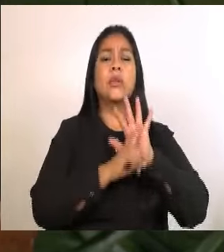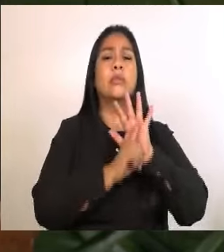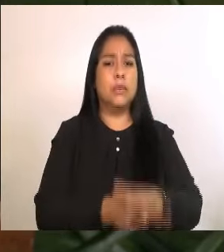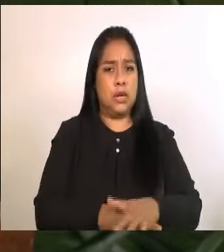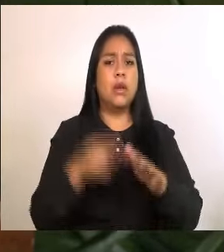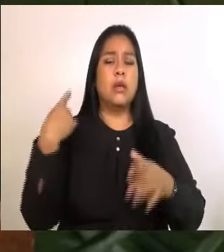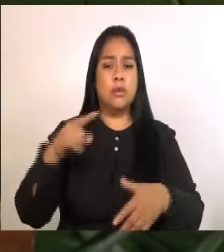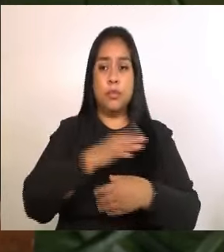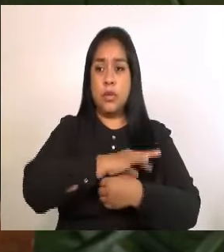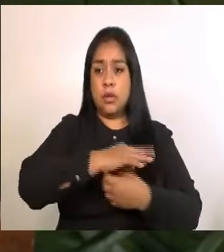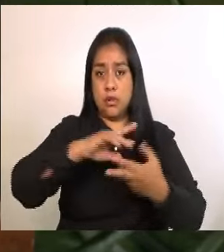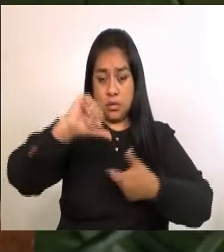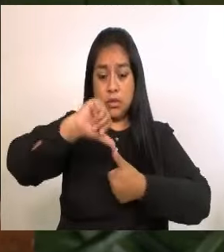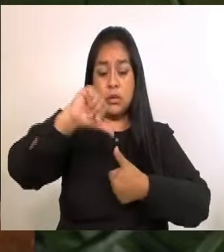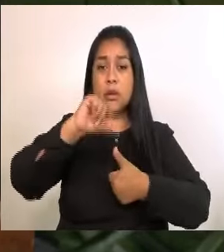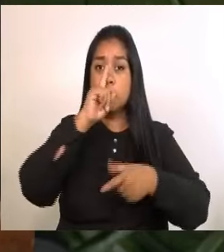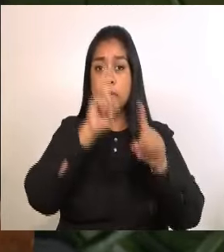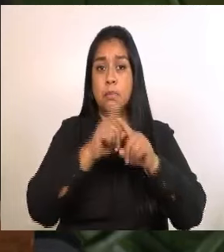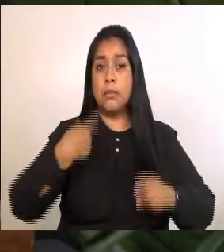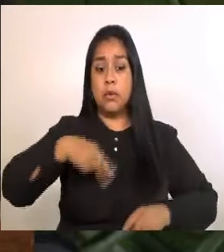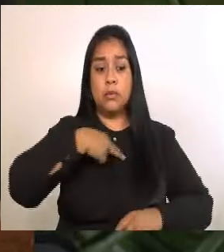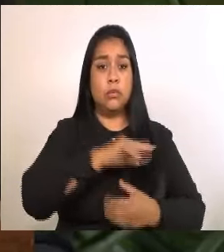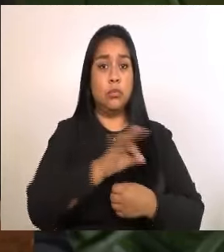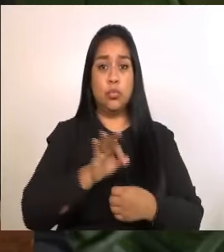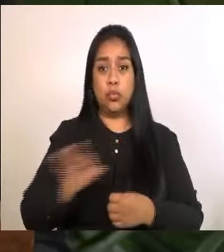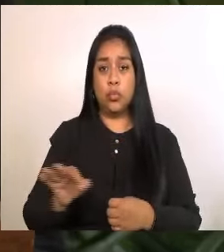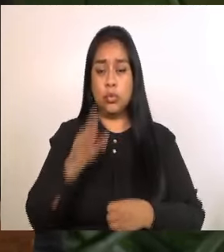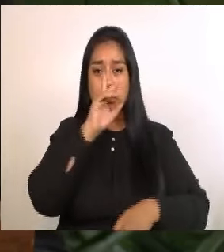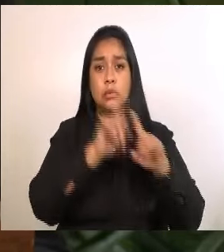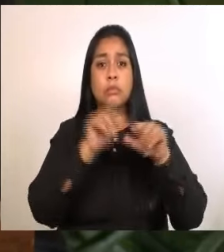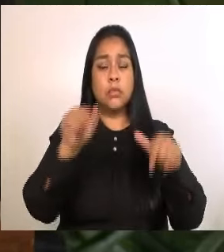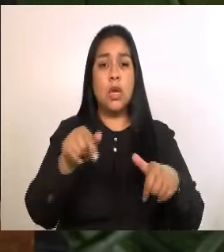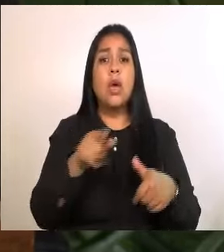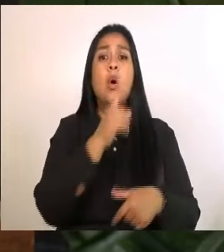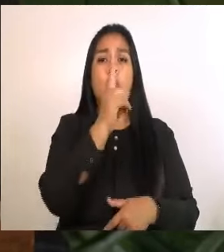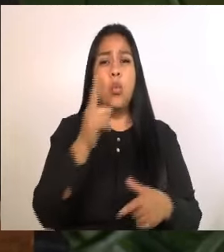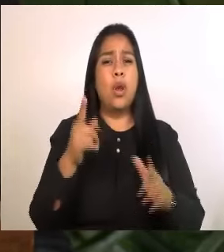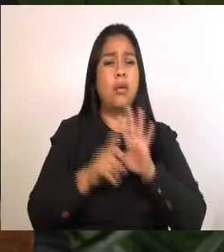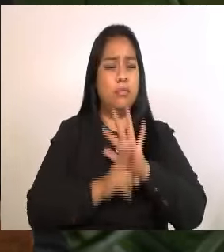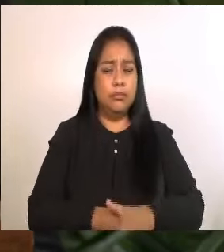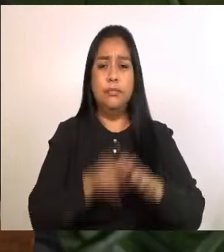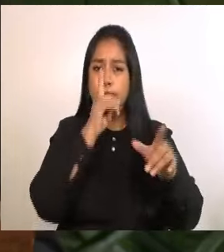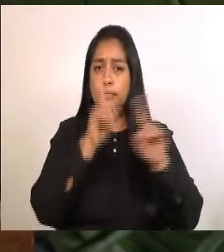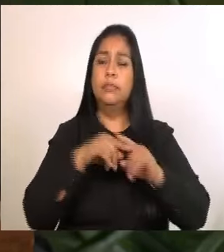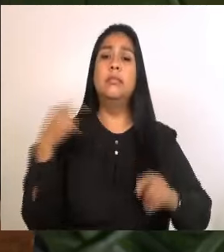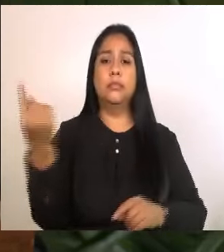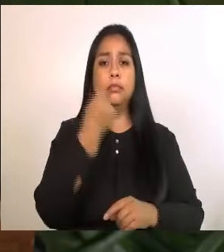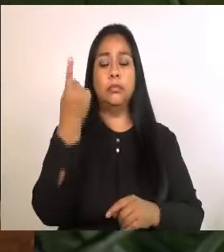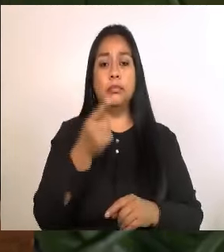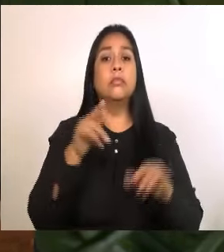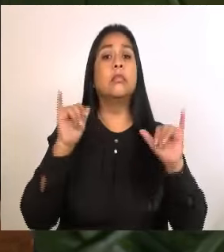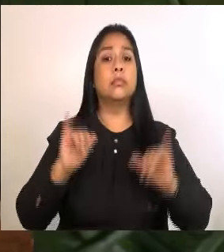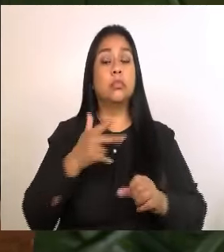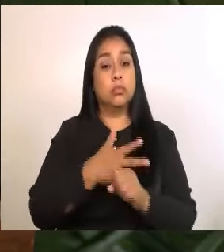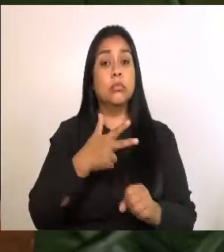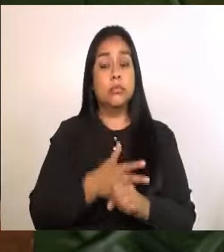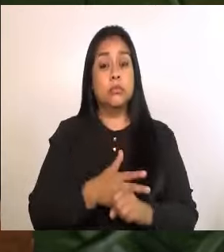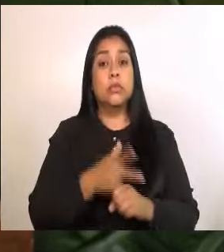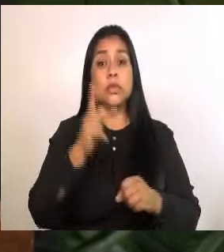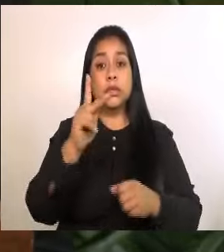nuestros pueblos. Una amenaza ante la que todos los que amamos la libertad en Guatemala y Latinoamérica debemos